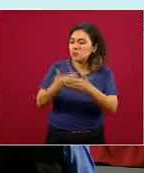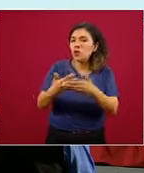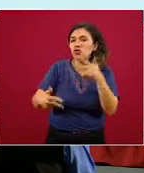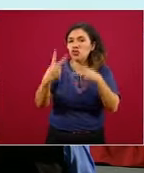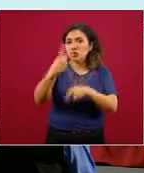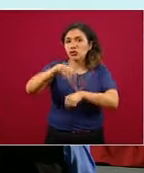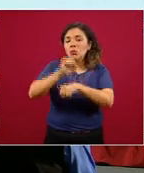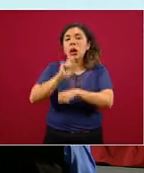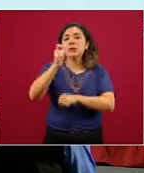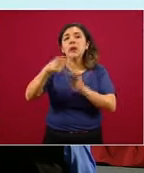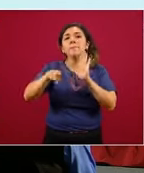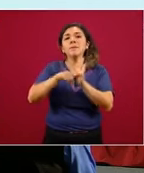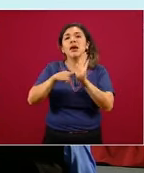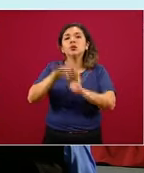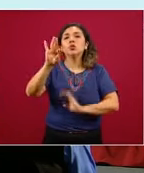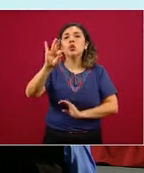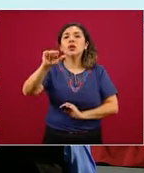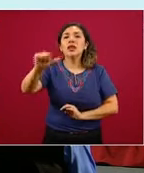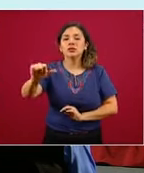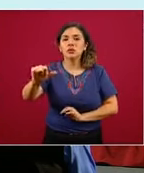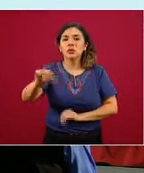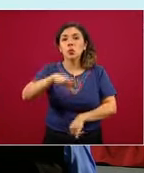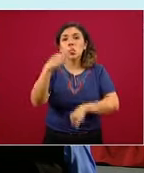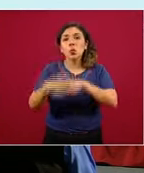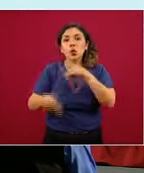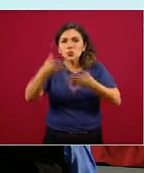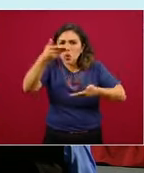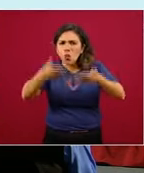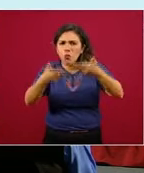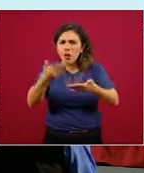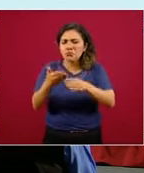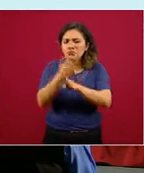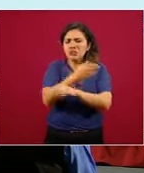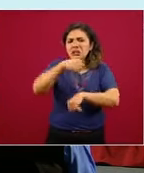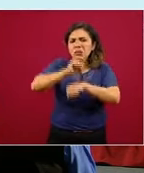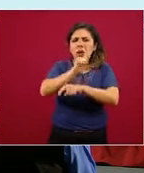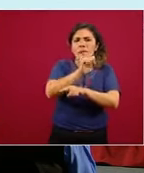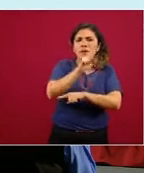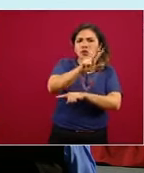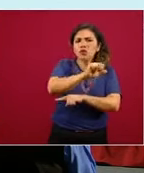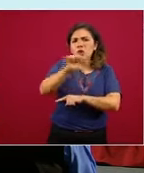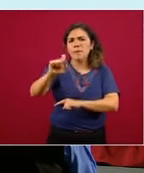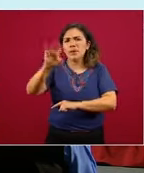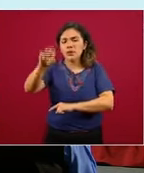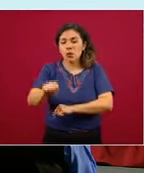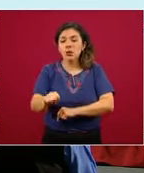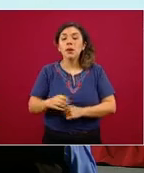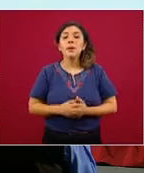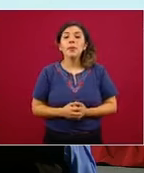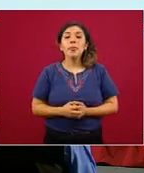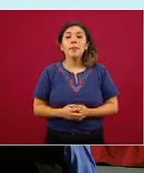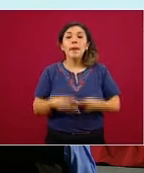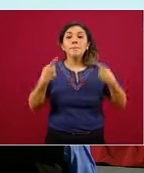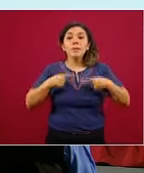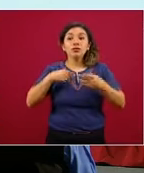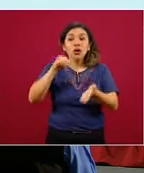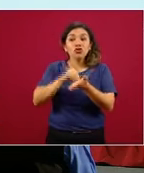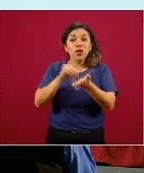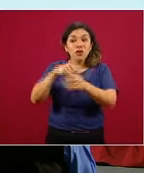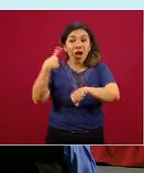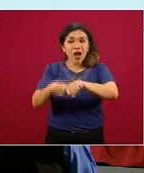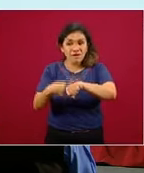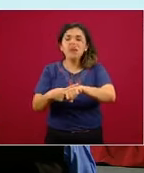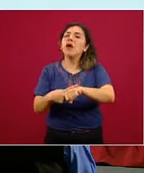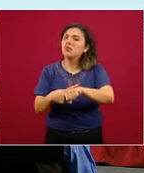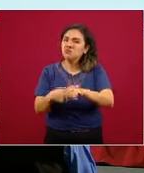de menos 46 en el último comparativo de la 28 a la 29. La proporción de casos activos es